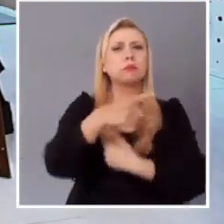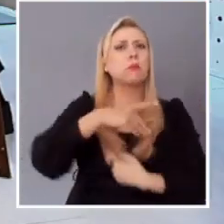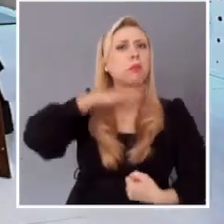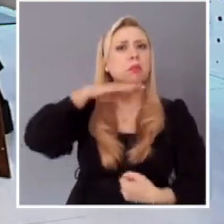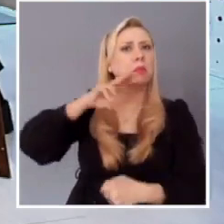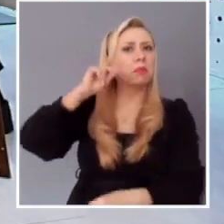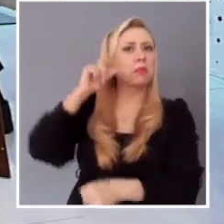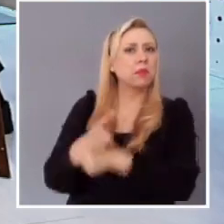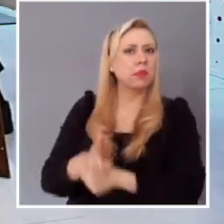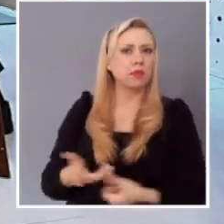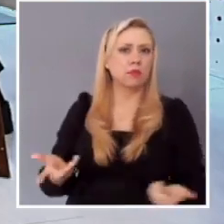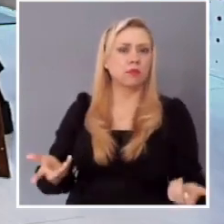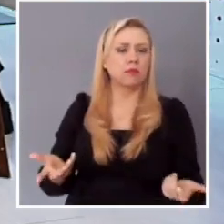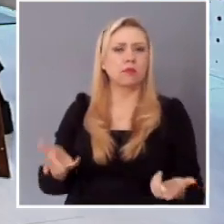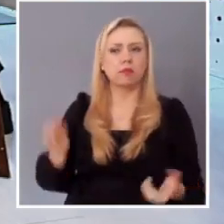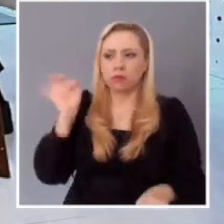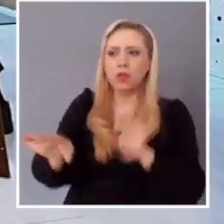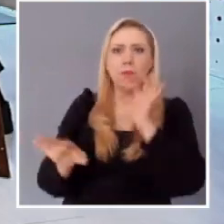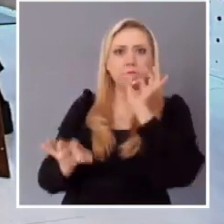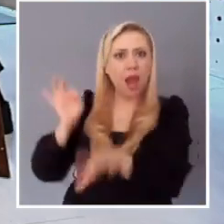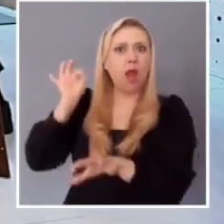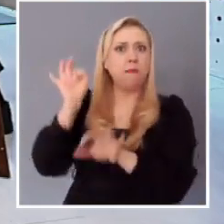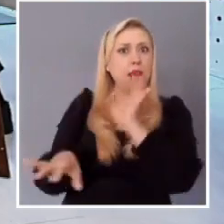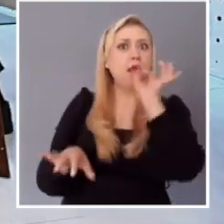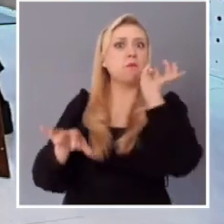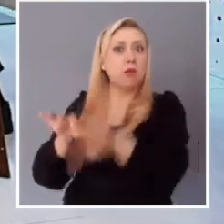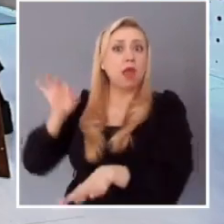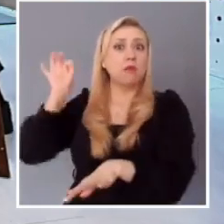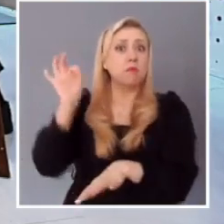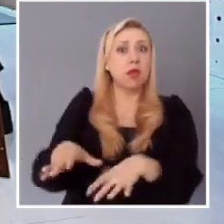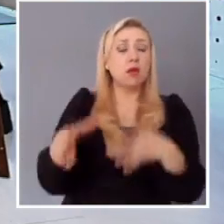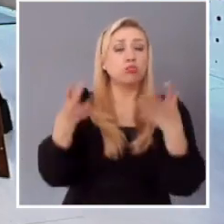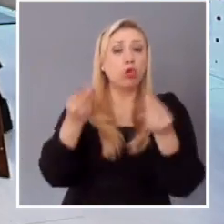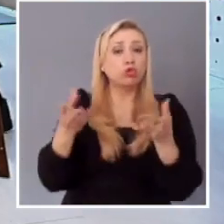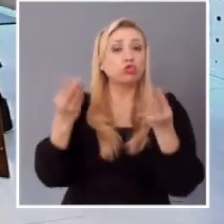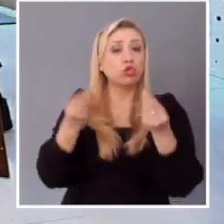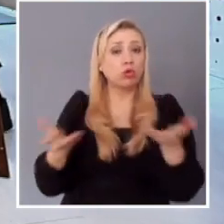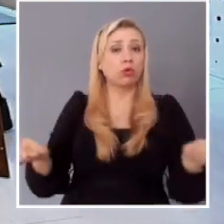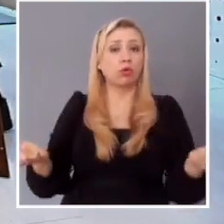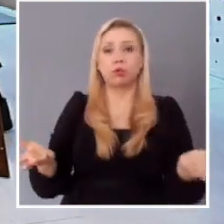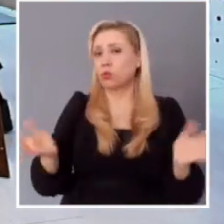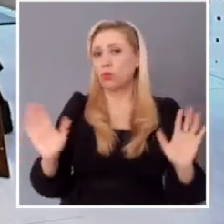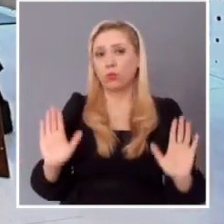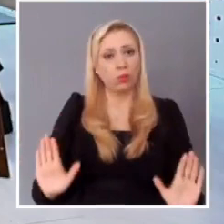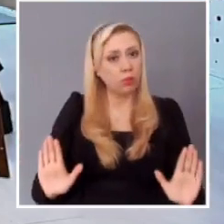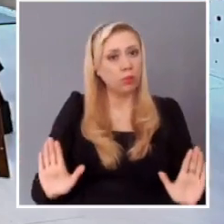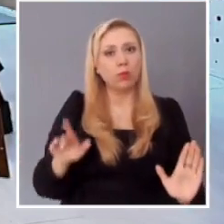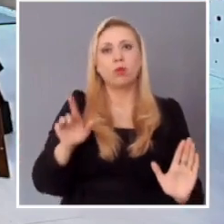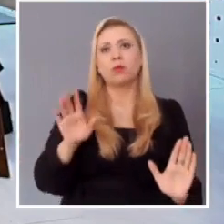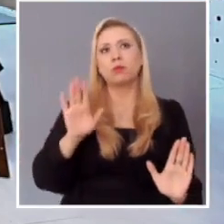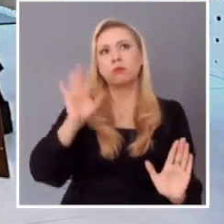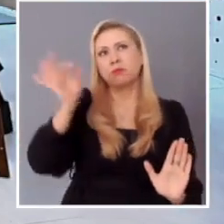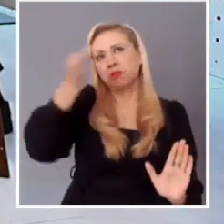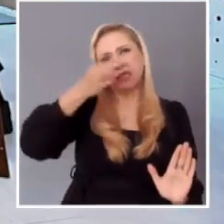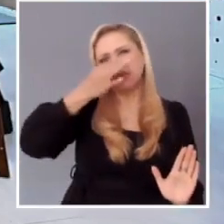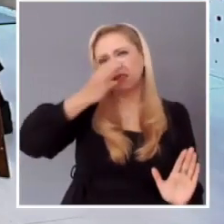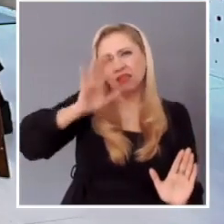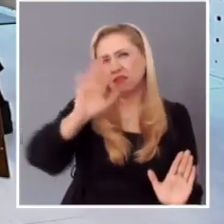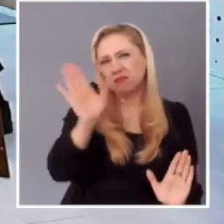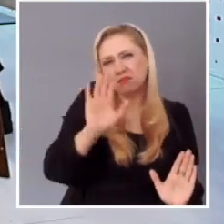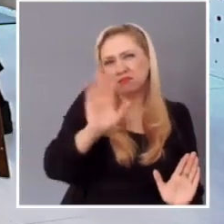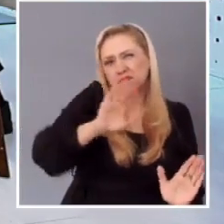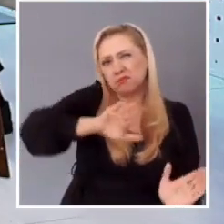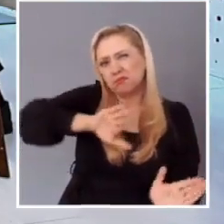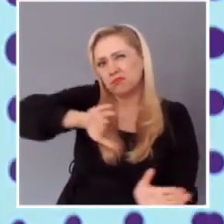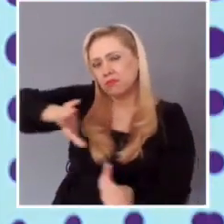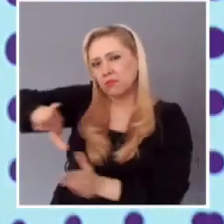hecho de verlo desde una perspectiva más amplia y decir, ok, tal vez necesitas una pastilla, pero no, tal vez no va todo por ahí, ¿no? Entonces justamente